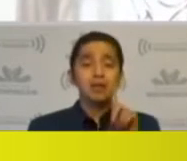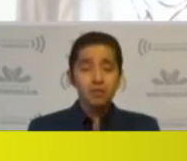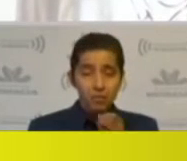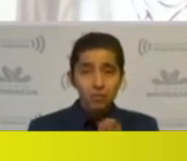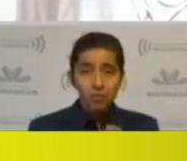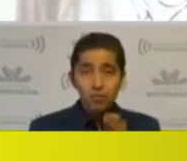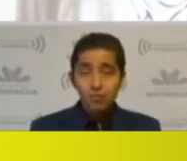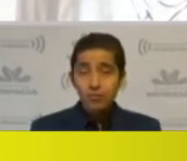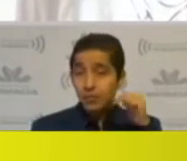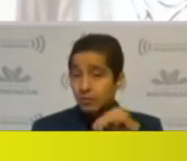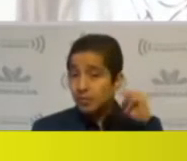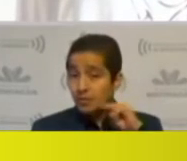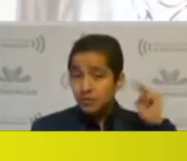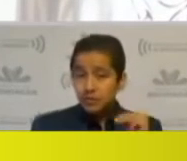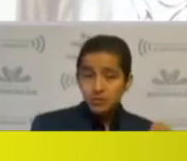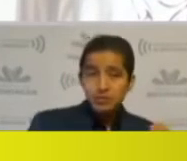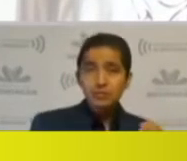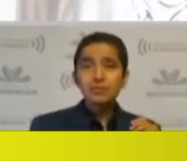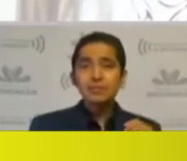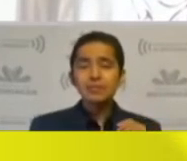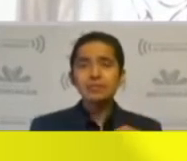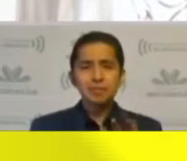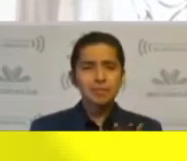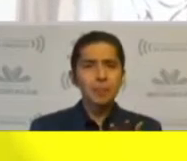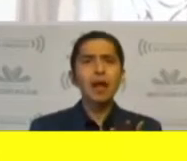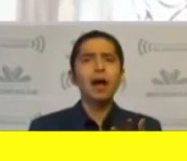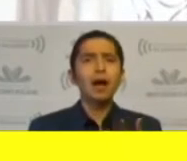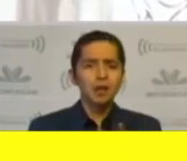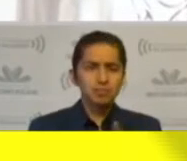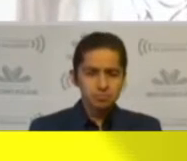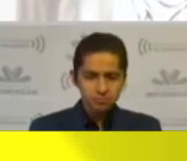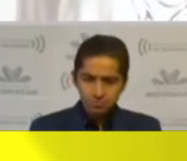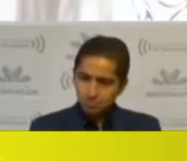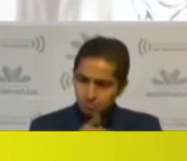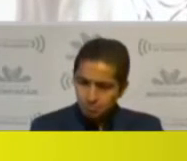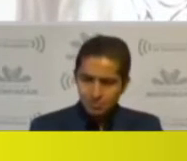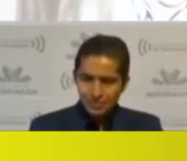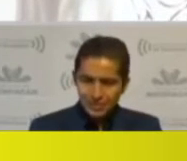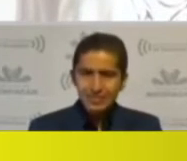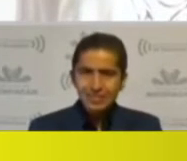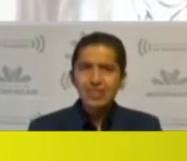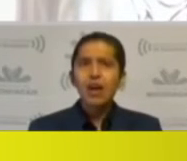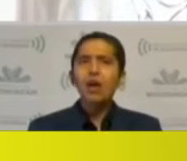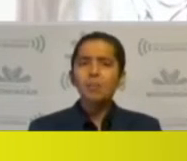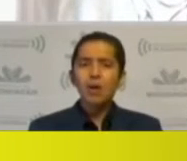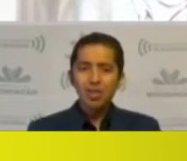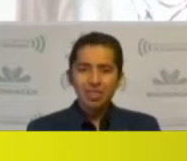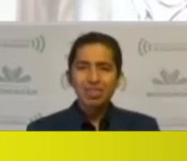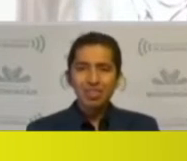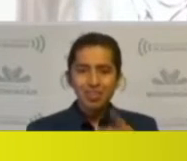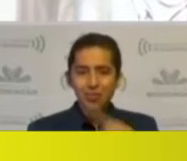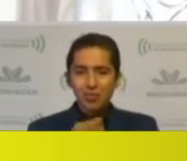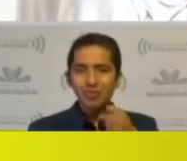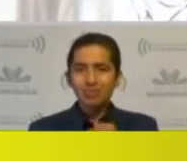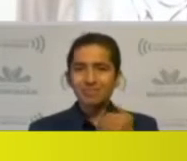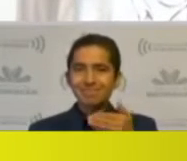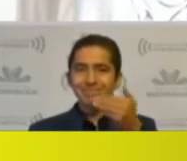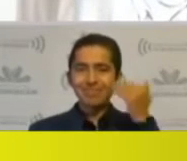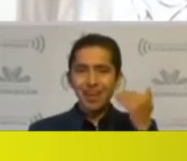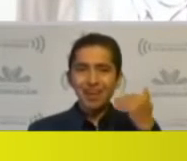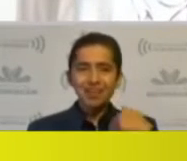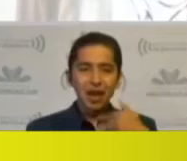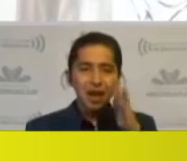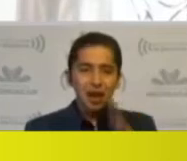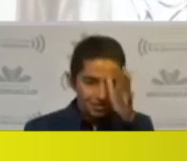en Michoacán le estamos haciendo frente a la contingencia con las reservas que programamos desde el año